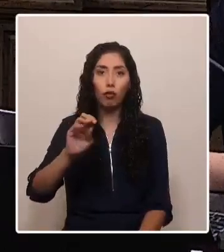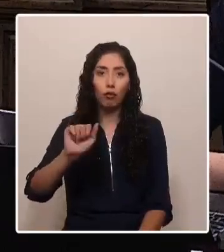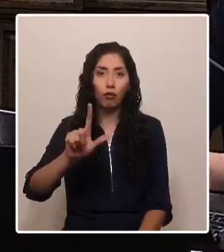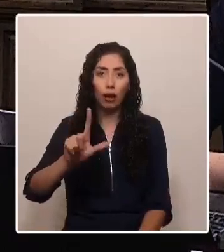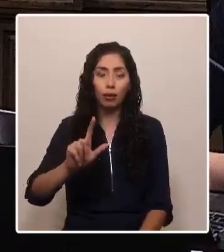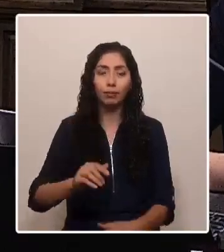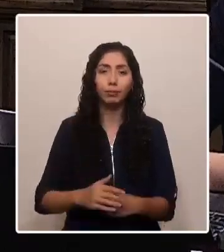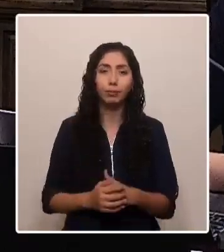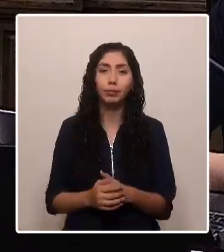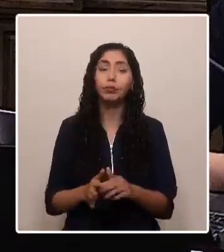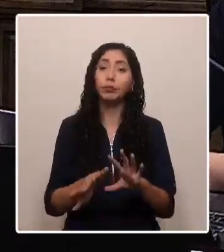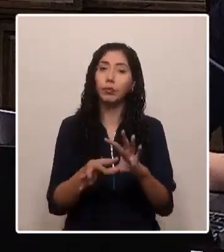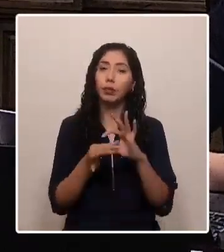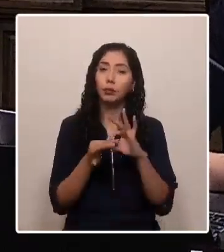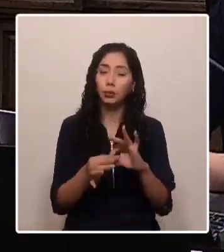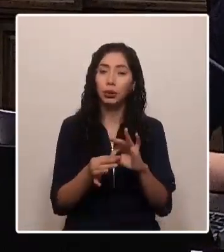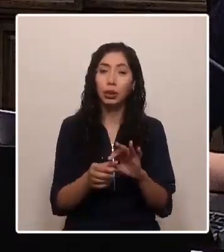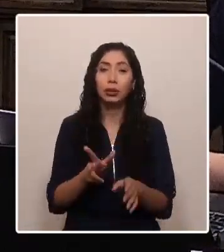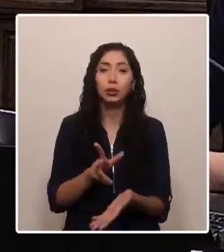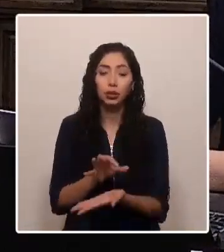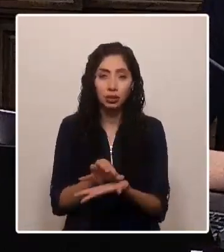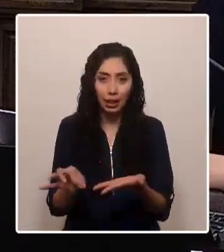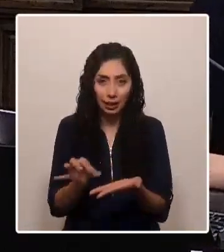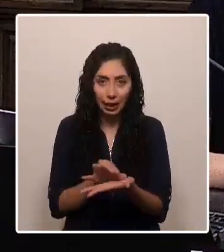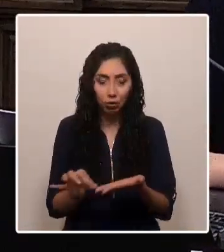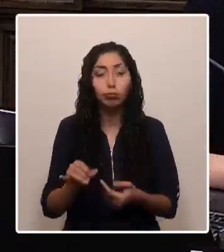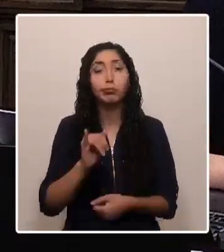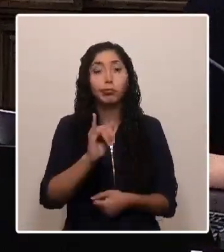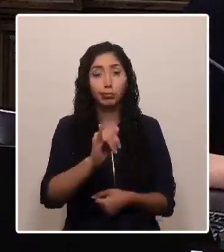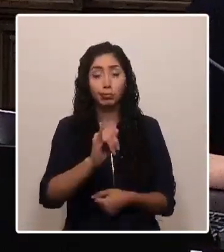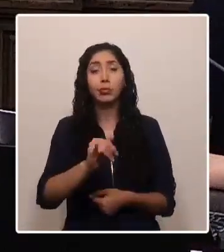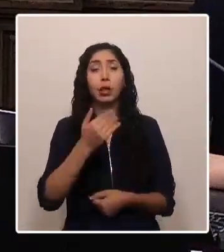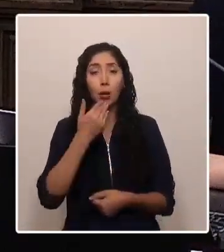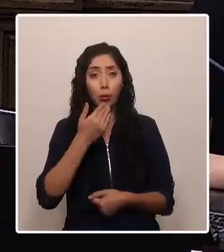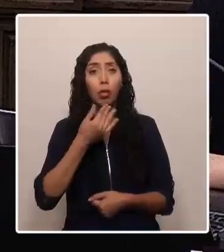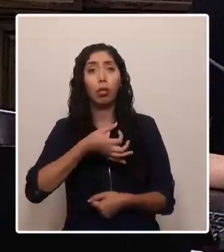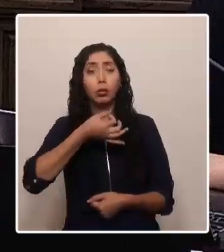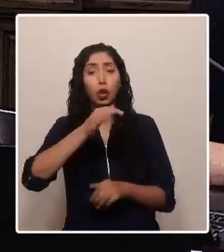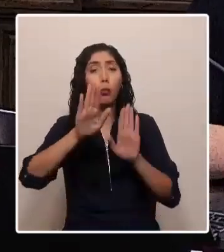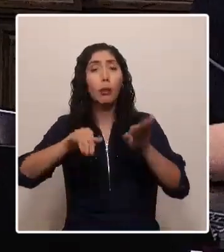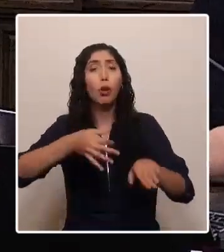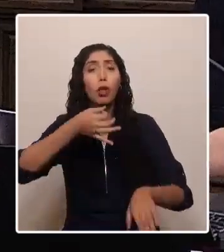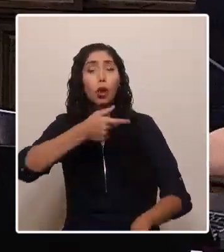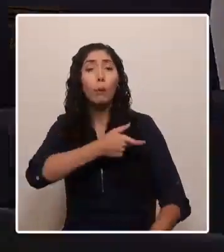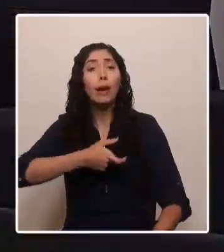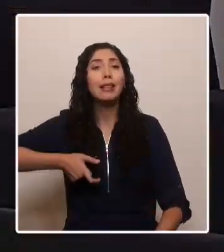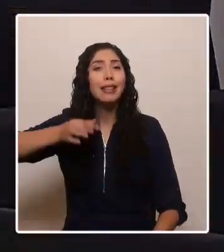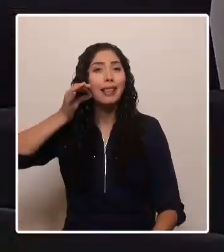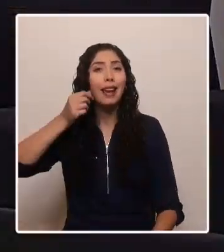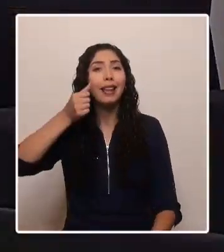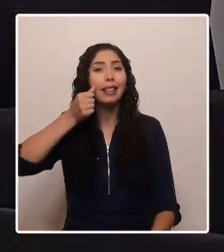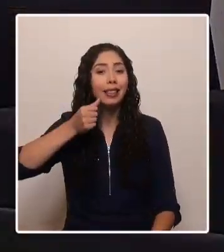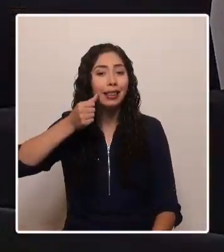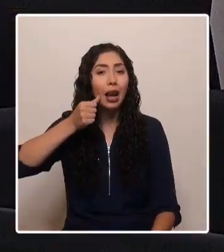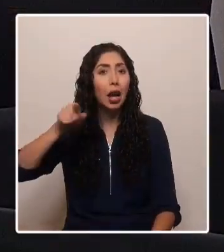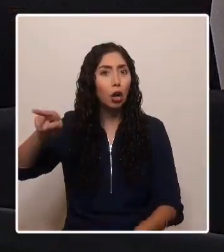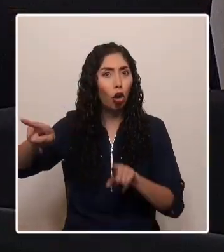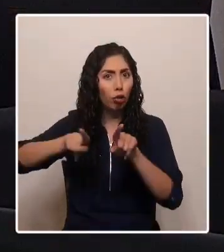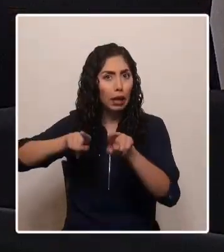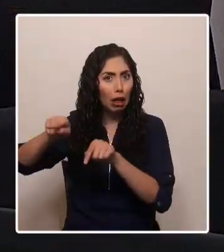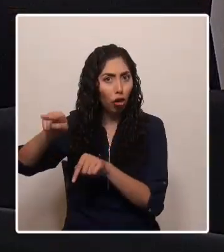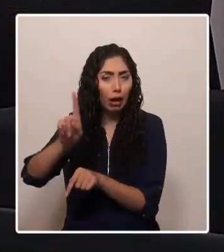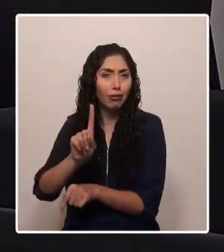Muchas gracias, señor secretario. También confirmar lo que dijo la presidenta María Elisa Quinteros. Ella no es una coordinadora, es una presidenta de la